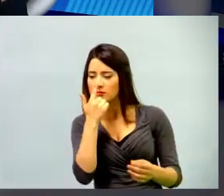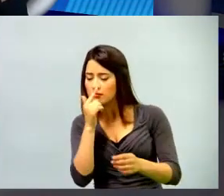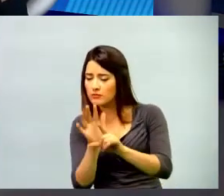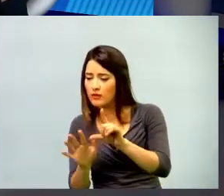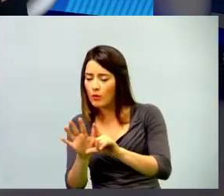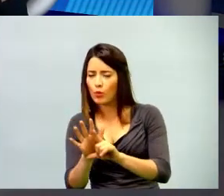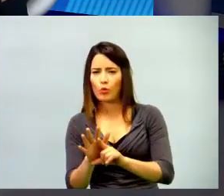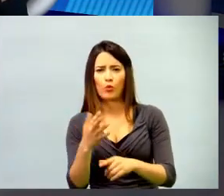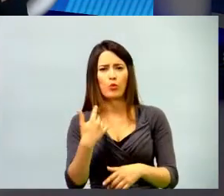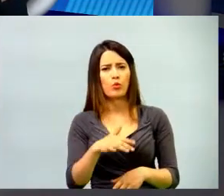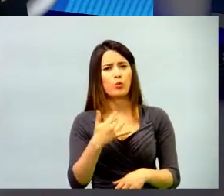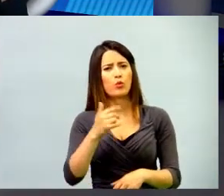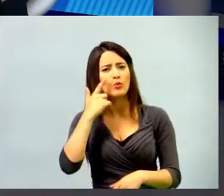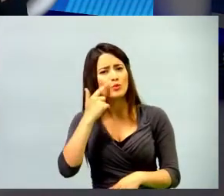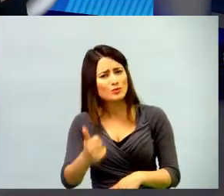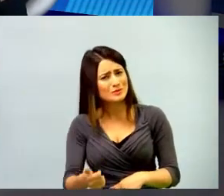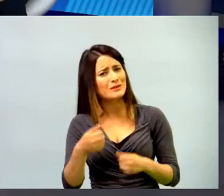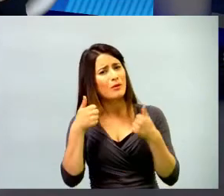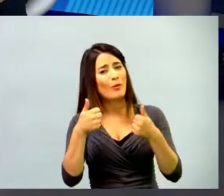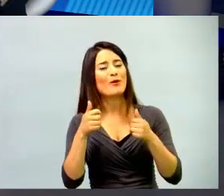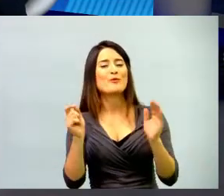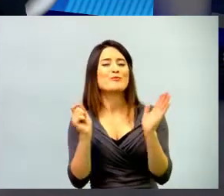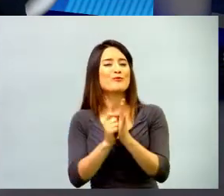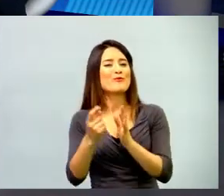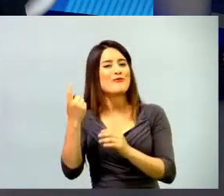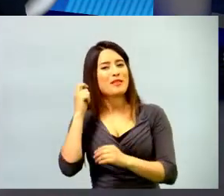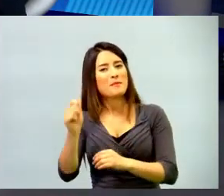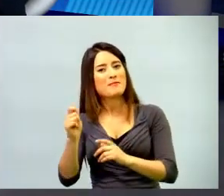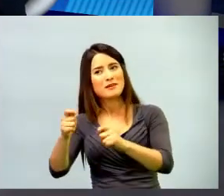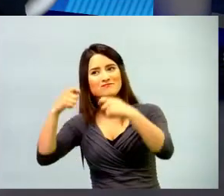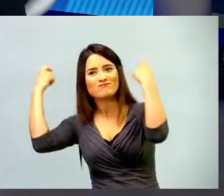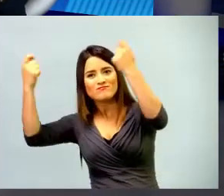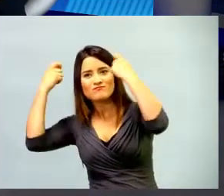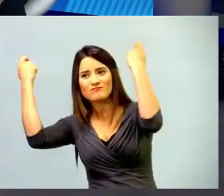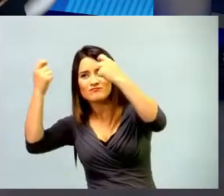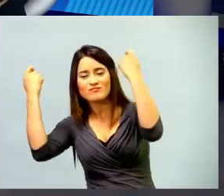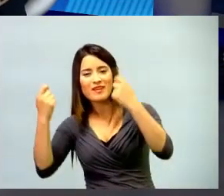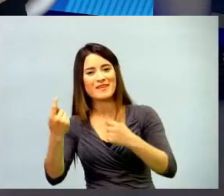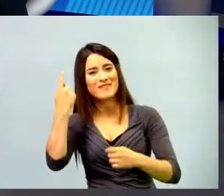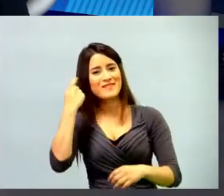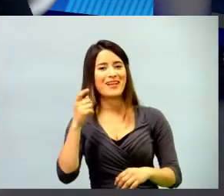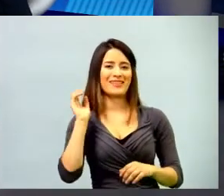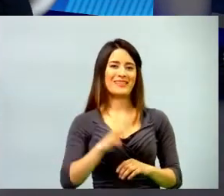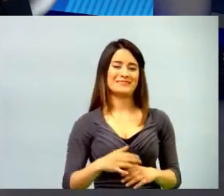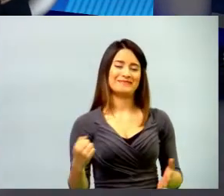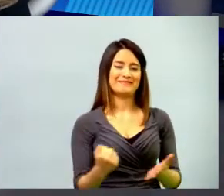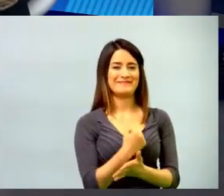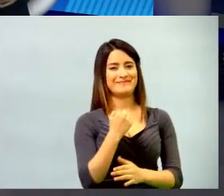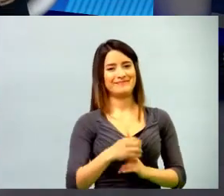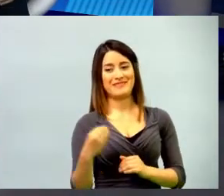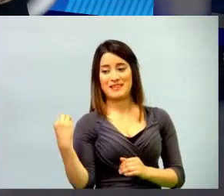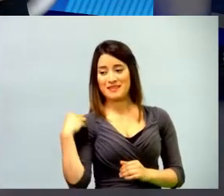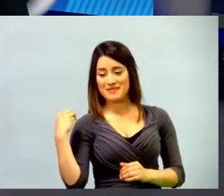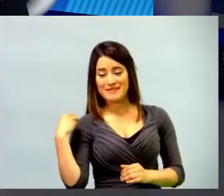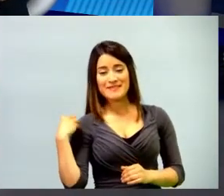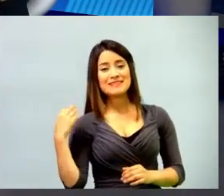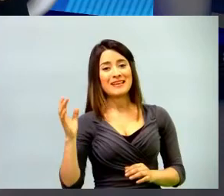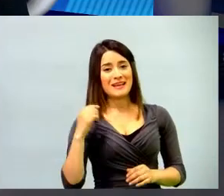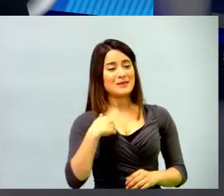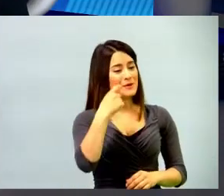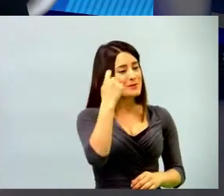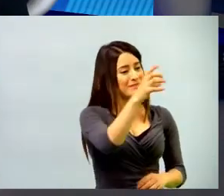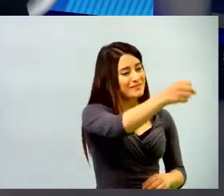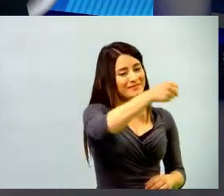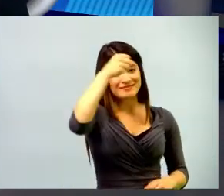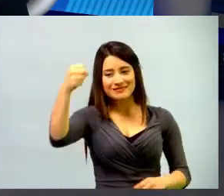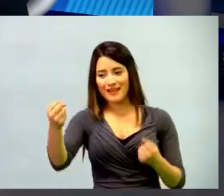faltó hacerle más promoción, profe, creo que necesita una jefe de prensa ya, nos avisa por favor, necesita alguien para que le ayude